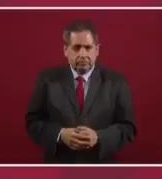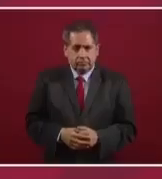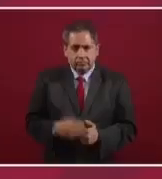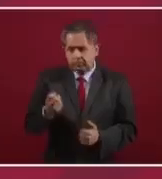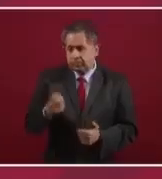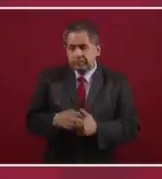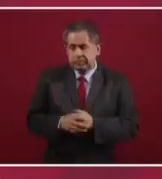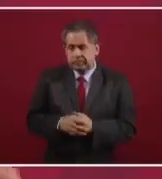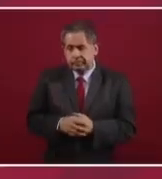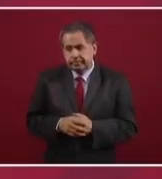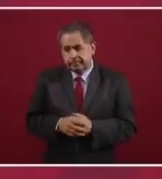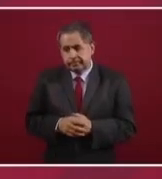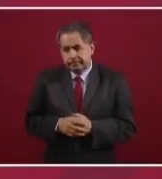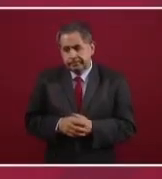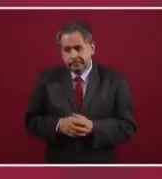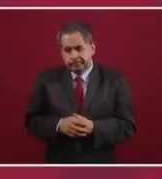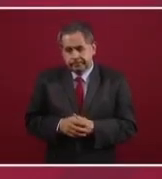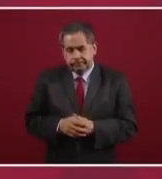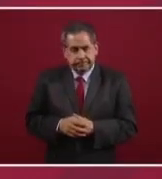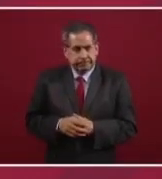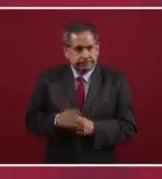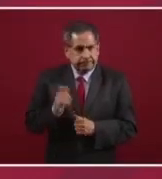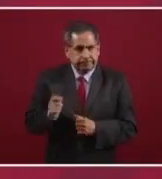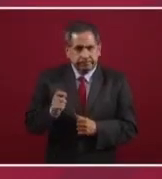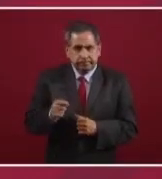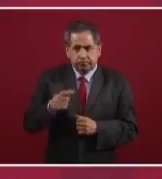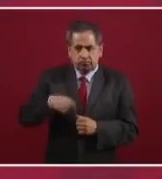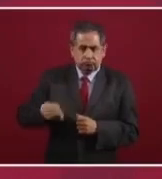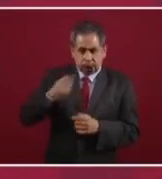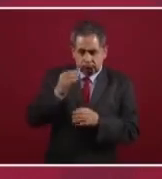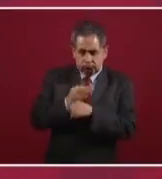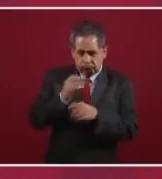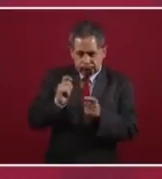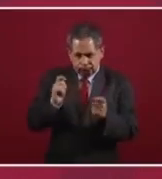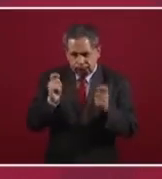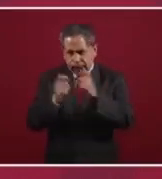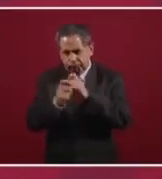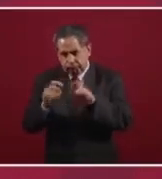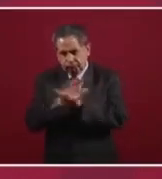Y estamos llevando a cabo una transformación